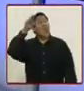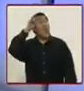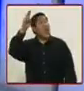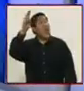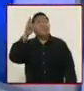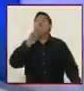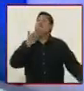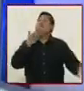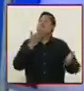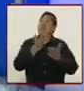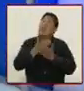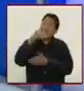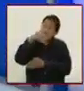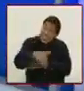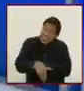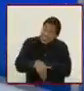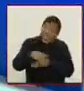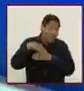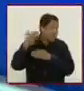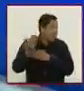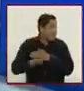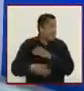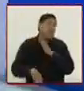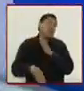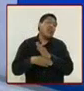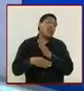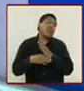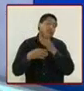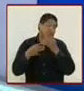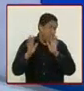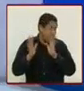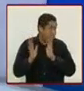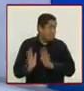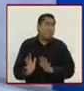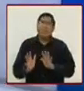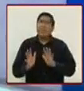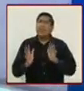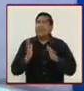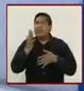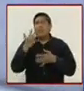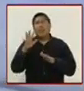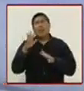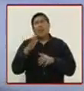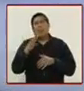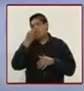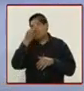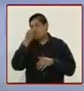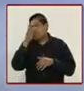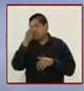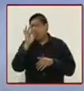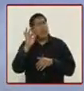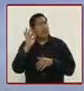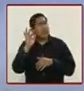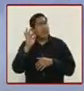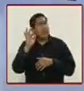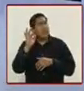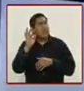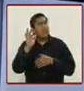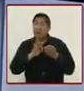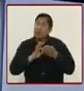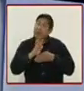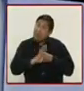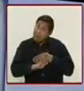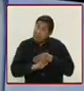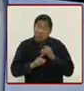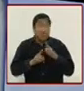¿cómo están? Buenas noches, bienvenidos a La Cancha en esta tercera edición. Estamos a poco más de lo que va a ser el inicio, una semana y poco más de lo que va a ser